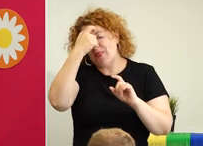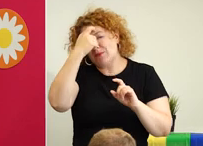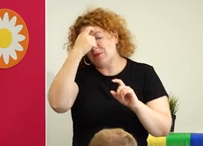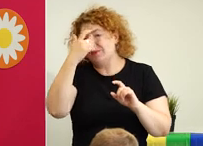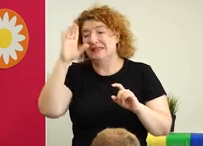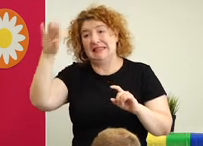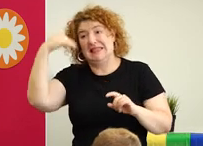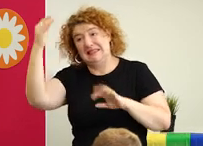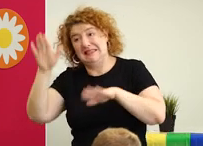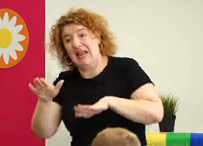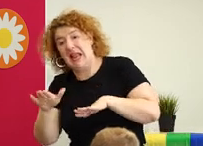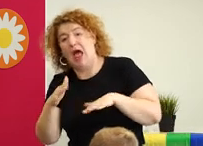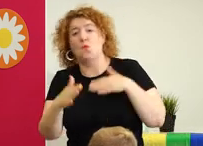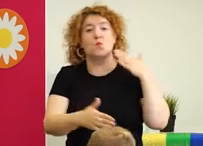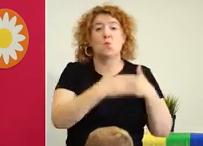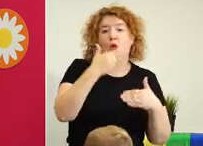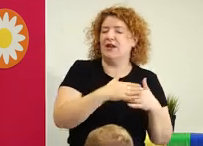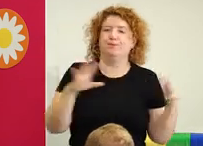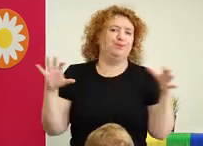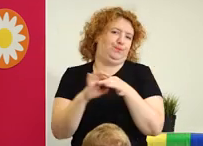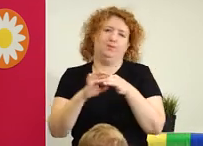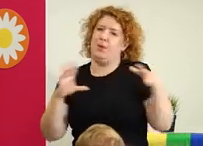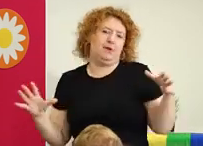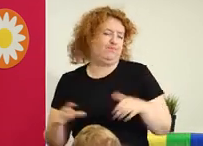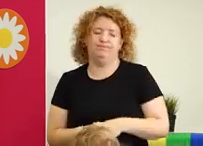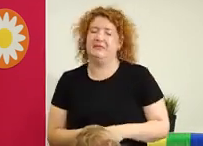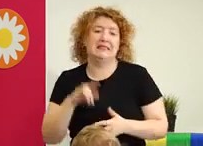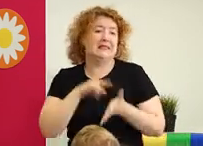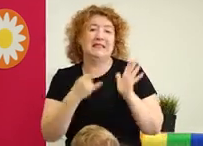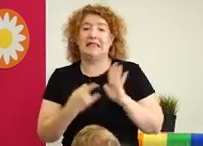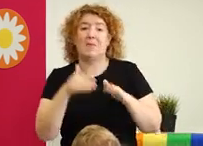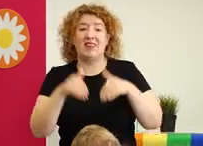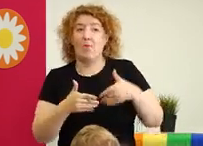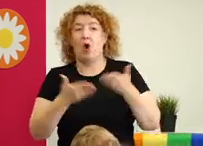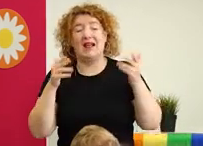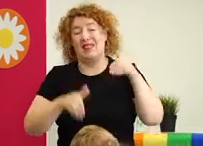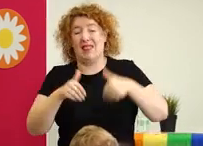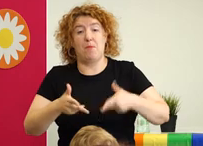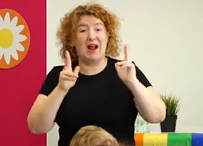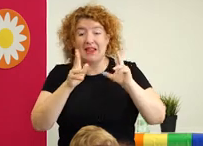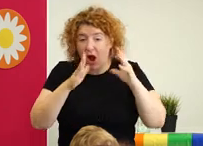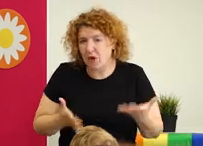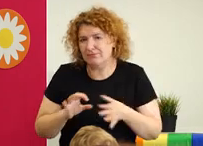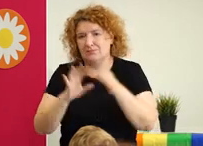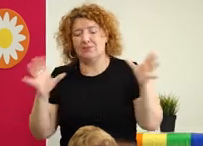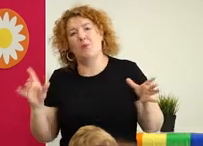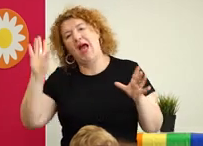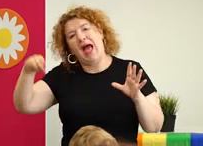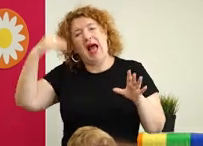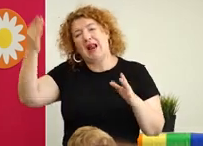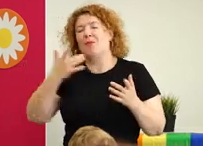es compatible con la modernidad, con los sistemas democráticos, de que los musulmanes y los árabes son